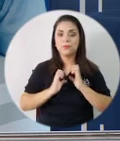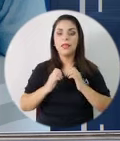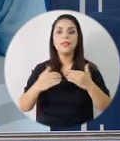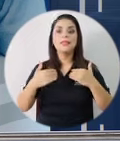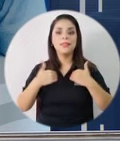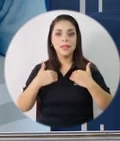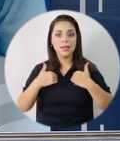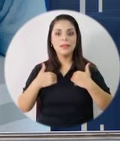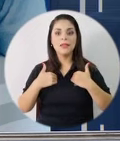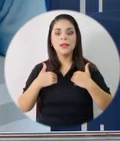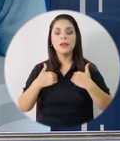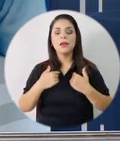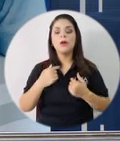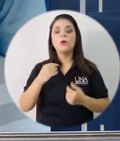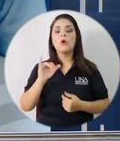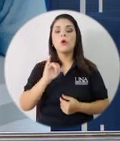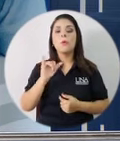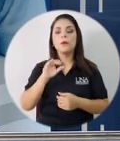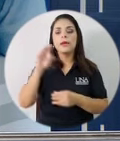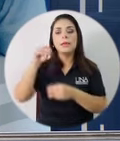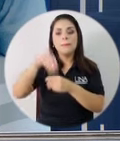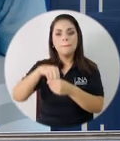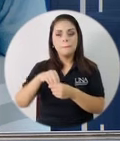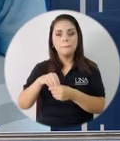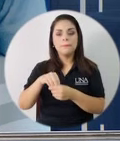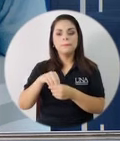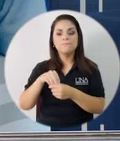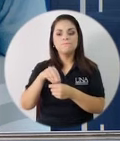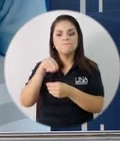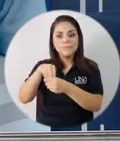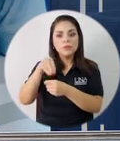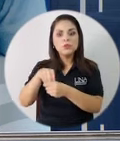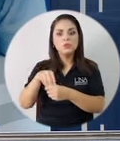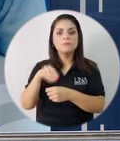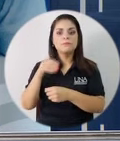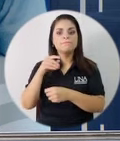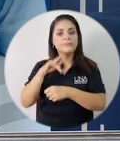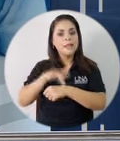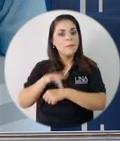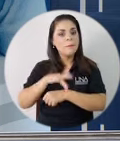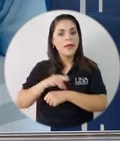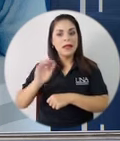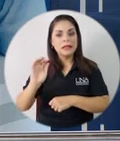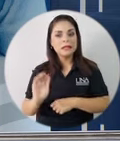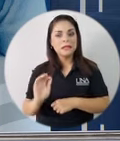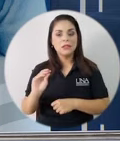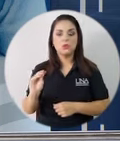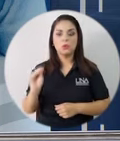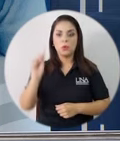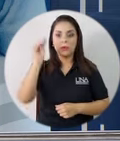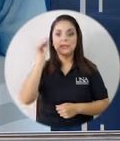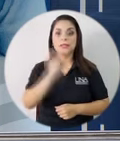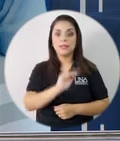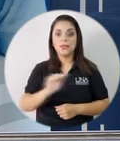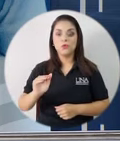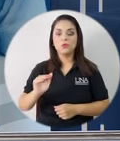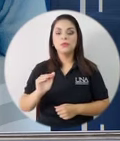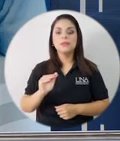tiene una inversión temprana en niñez y adolescencia. Y más allá de inversión,